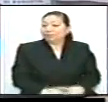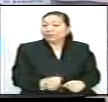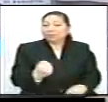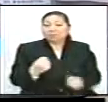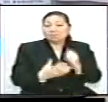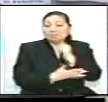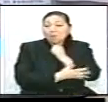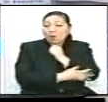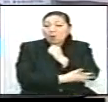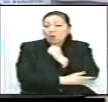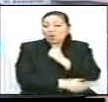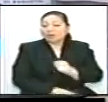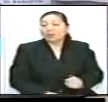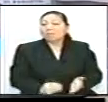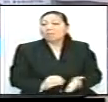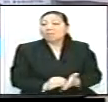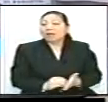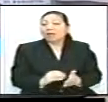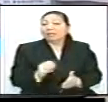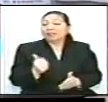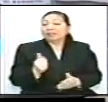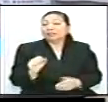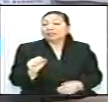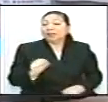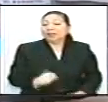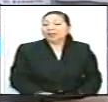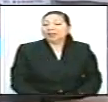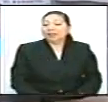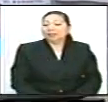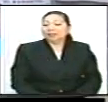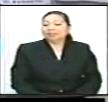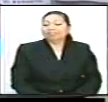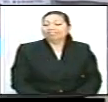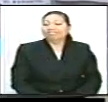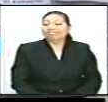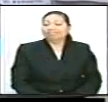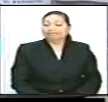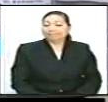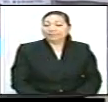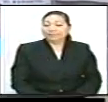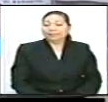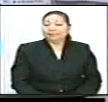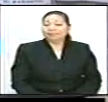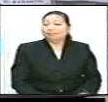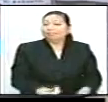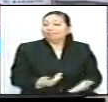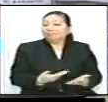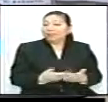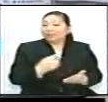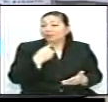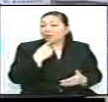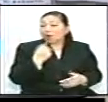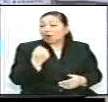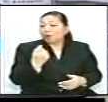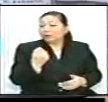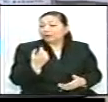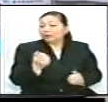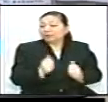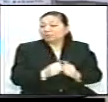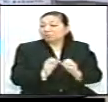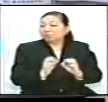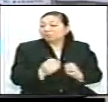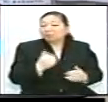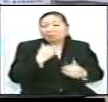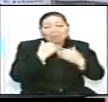pobreza, si recibes más de 10 soles, así en términos prácticos. De repente el ministro me dice, son 11. Correcto,